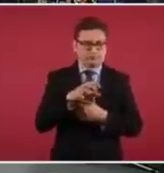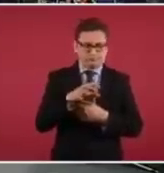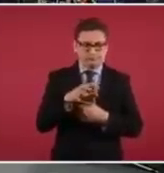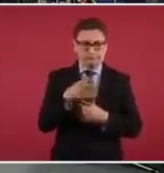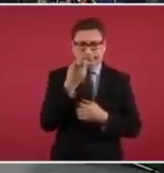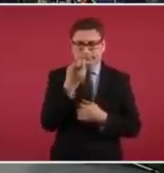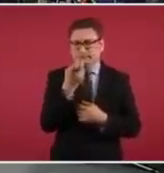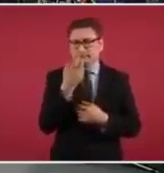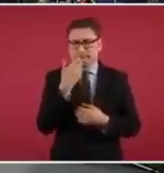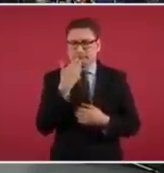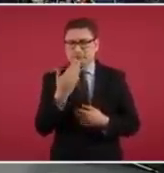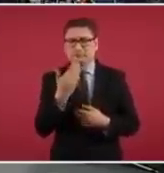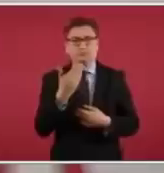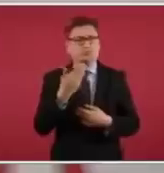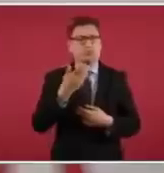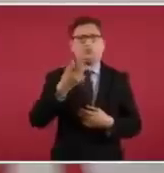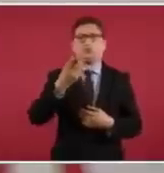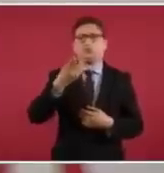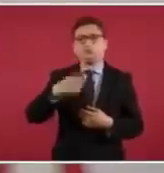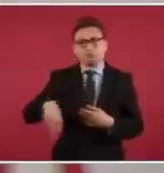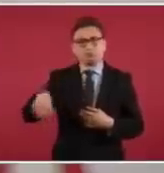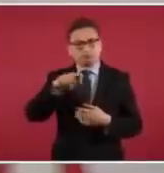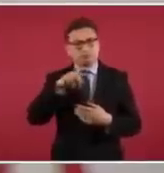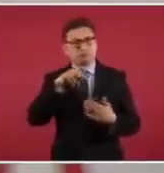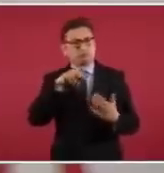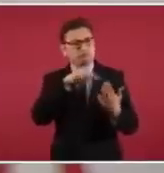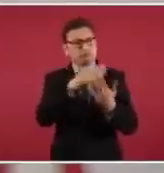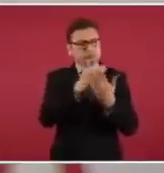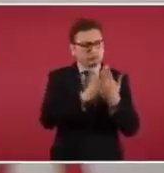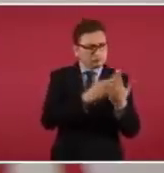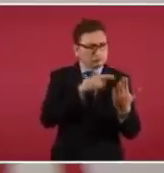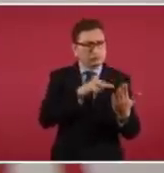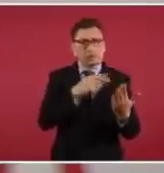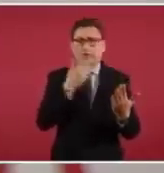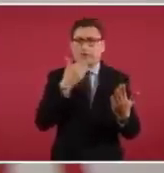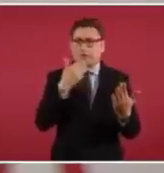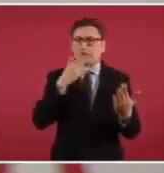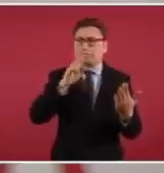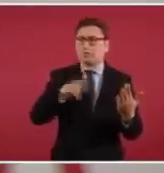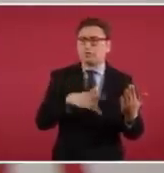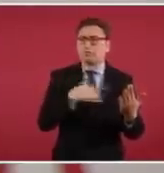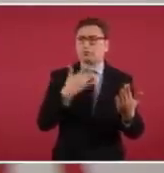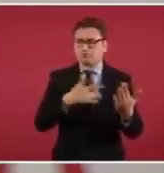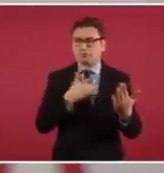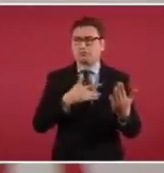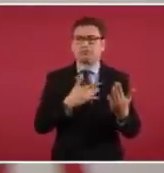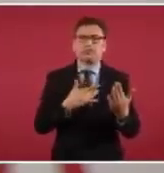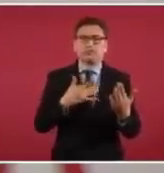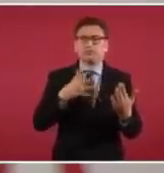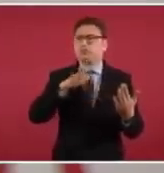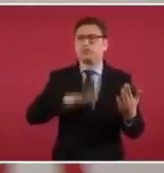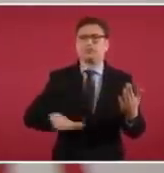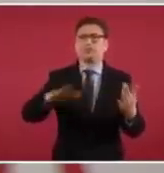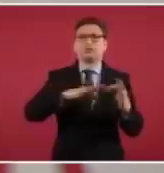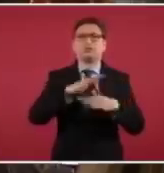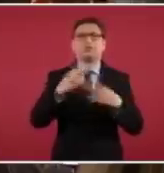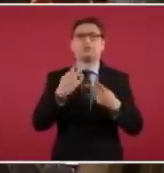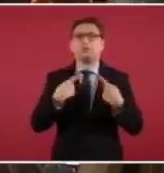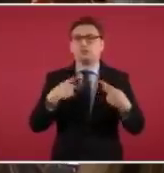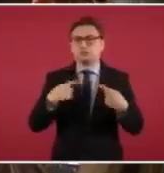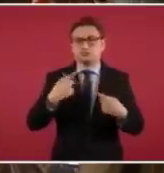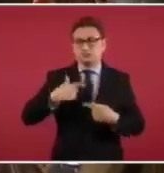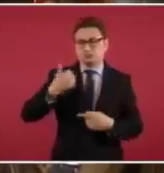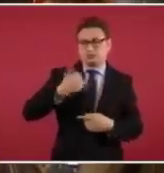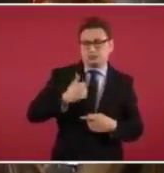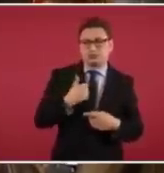lo ven, así lo sienten ciudadanos de Canadá, de Estados